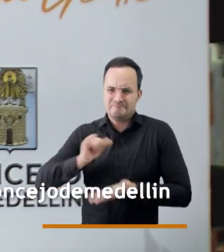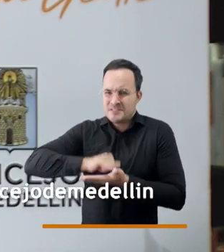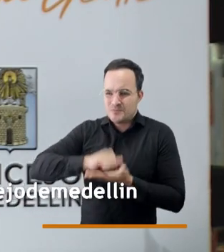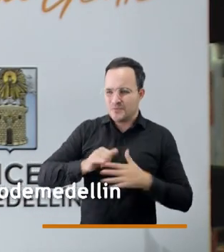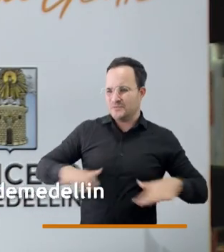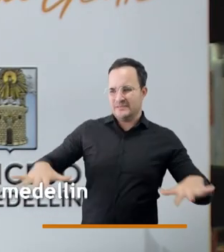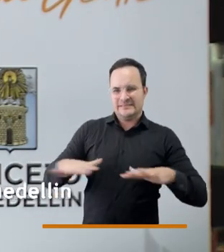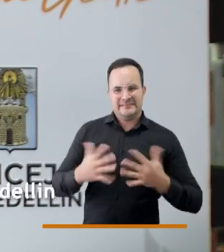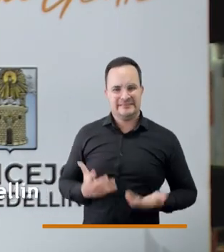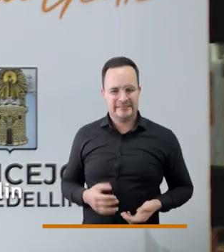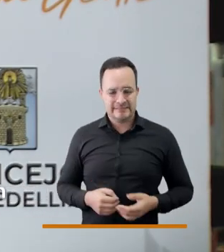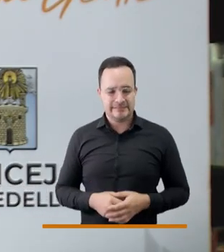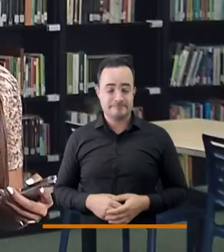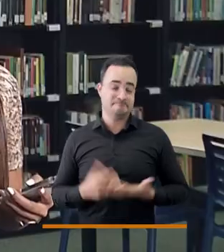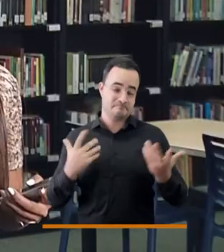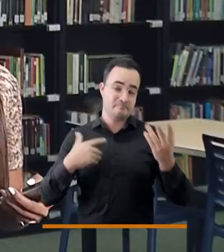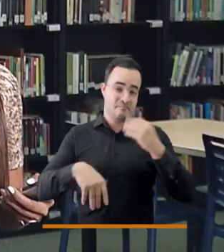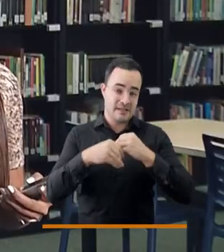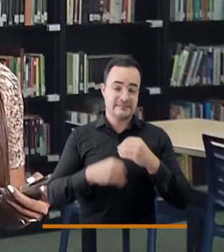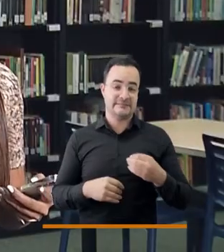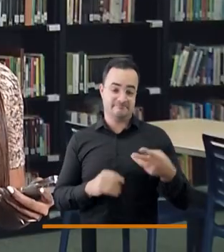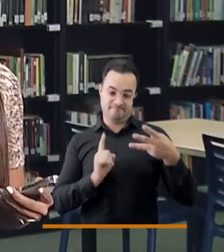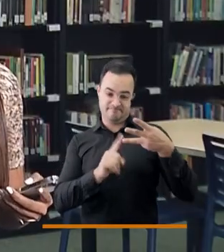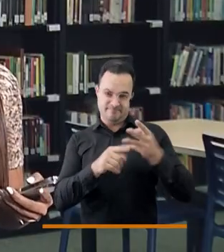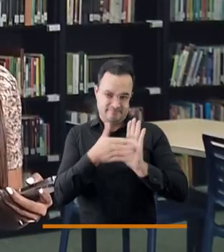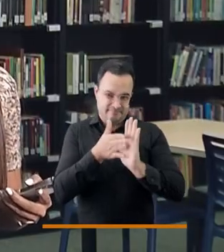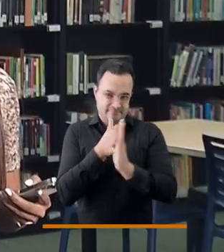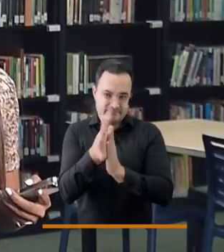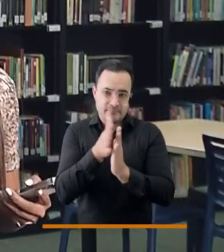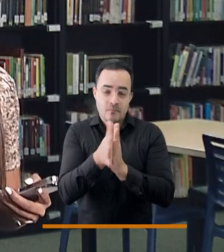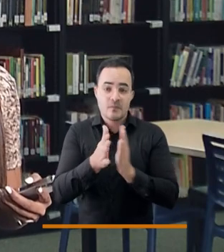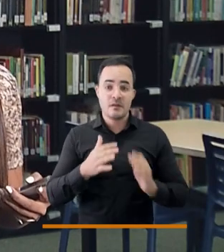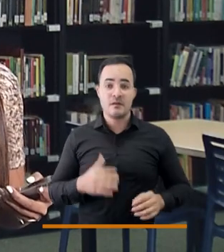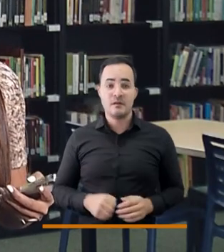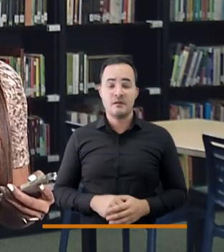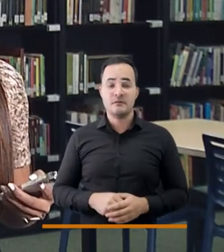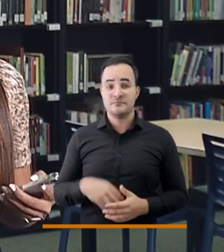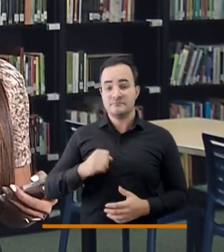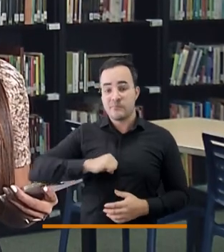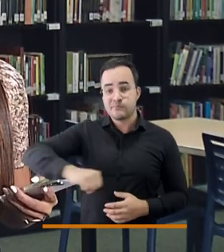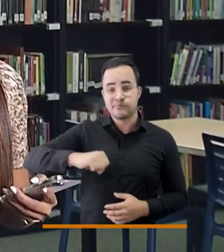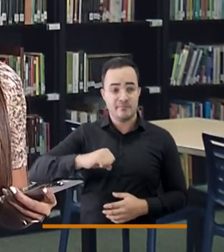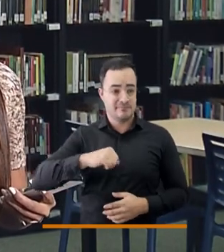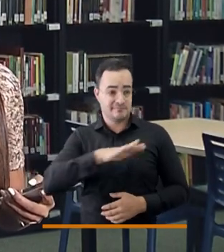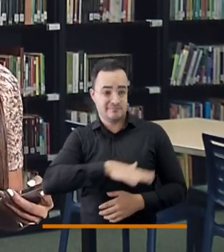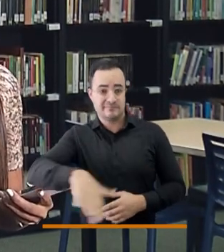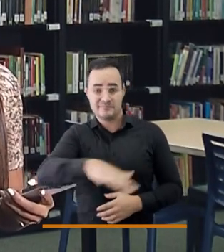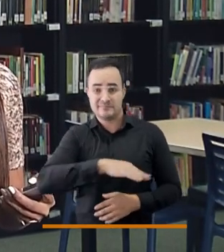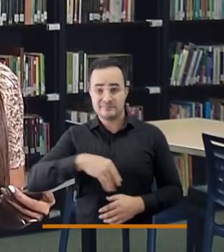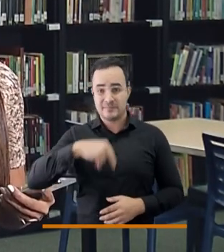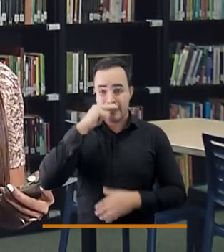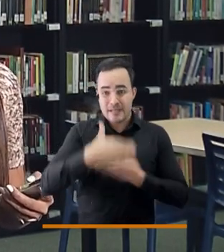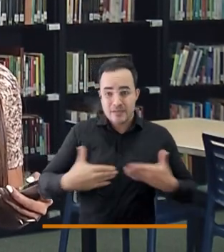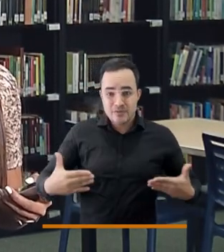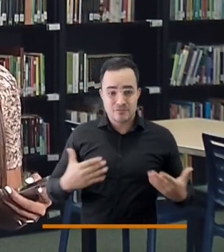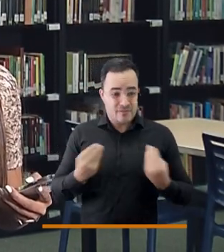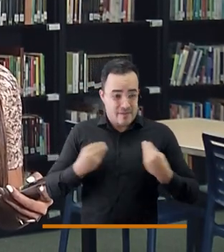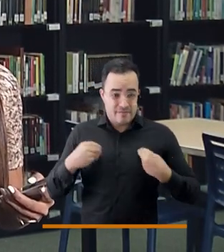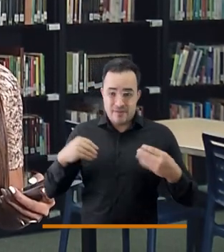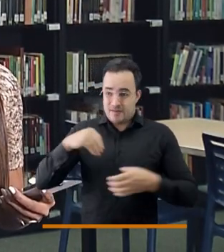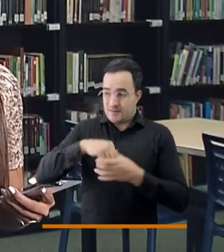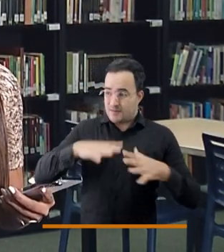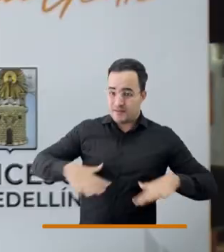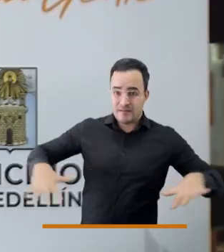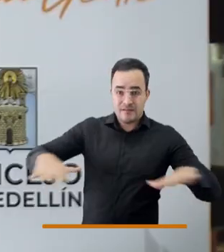Y la tercera razón, que también es fundamental, es que están poniendo por debajo los derechos de los niños y de los habitantes